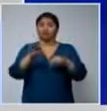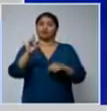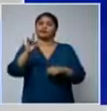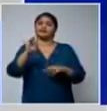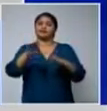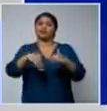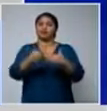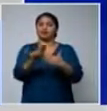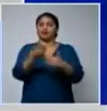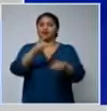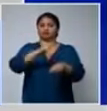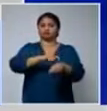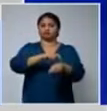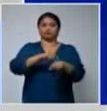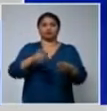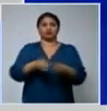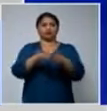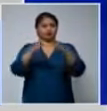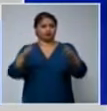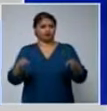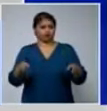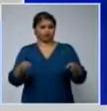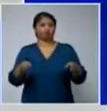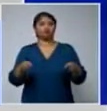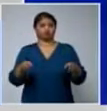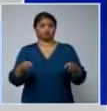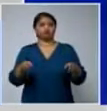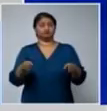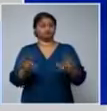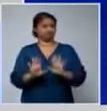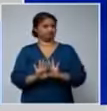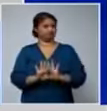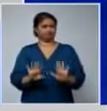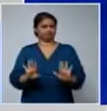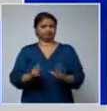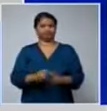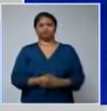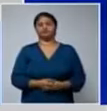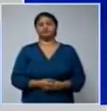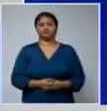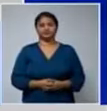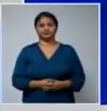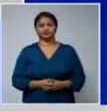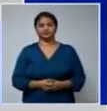si cogemos el mes es más o menos similar. El comportamiento